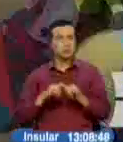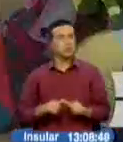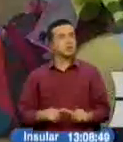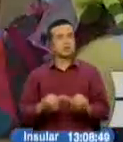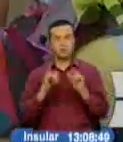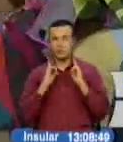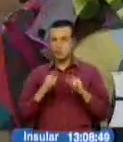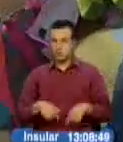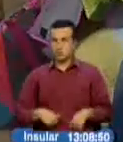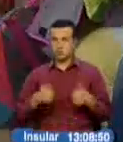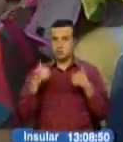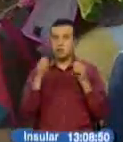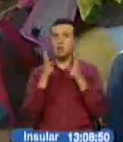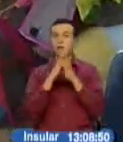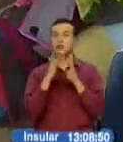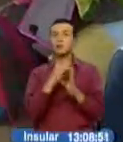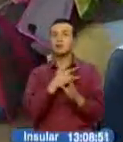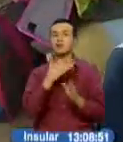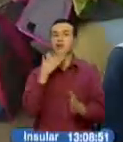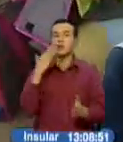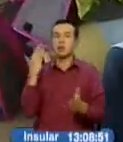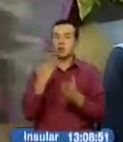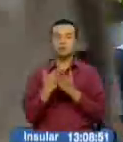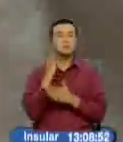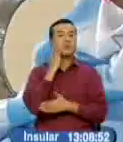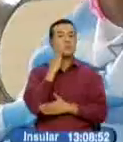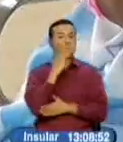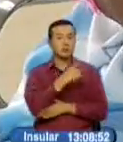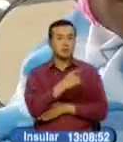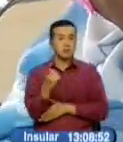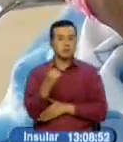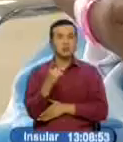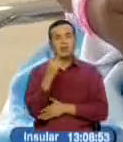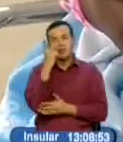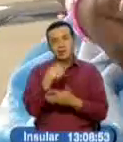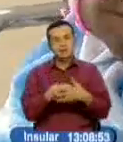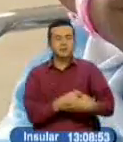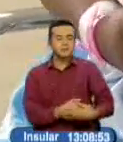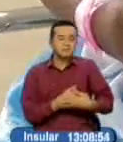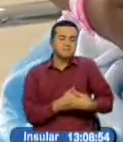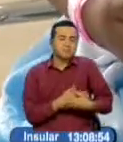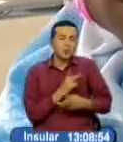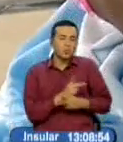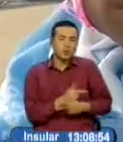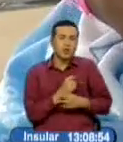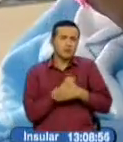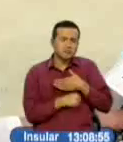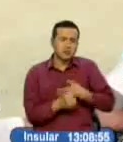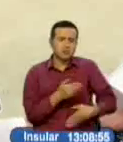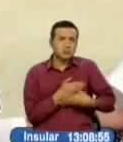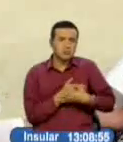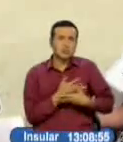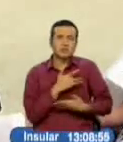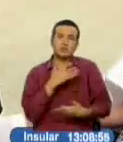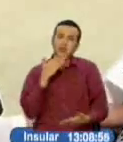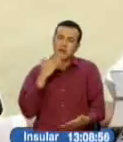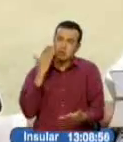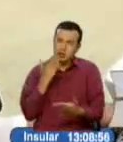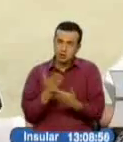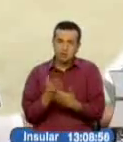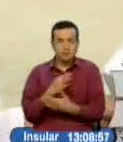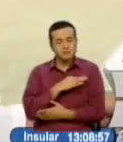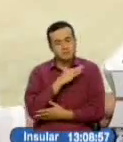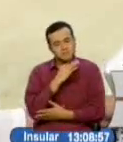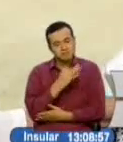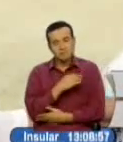salud. Acto que fue agradecido por las madres que con entusiasmo sostenían a sus niños en brazos tras pocas horas de nacer. Agradecerle